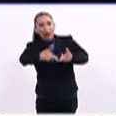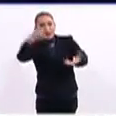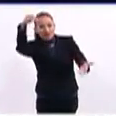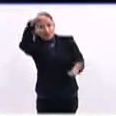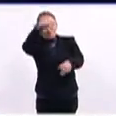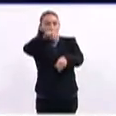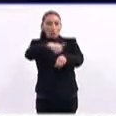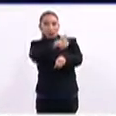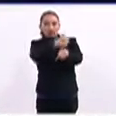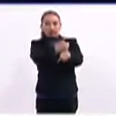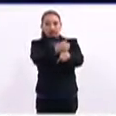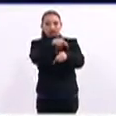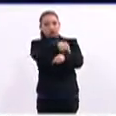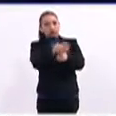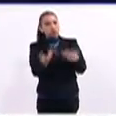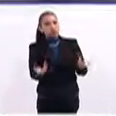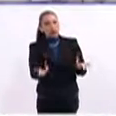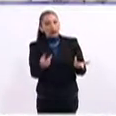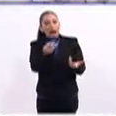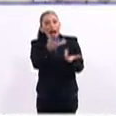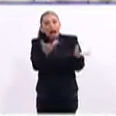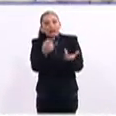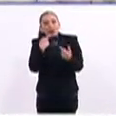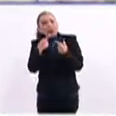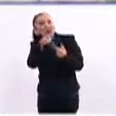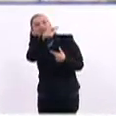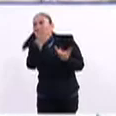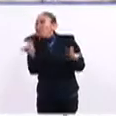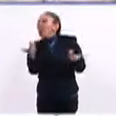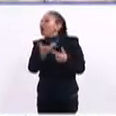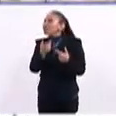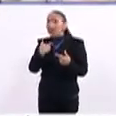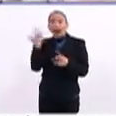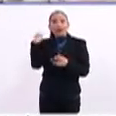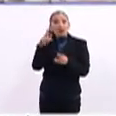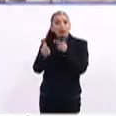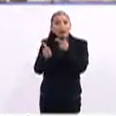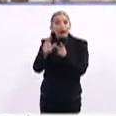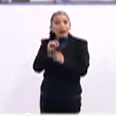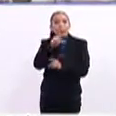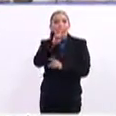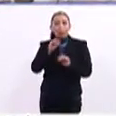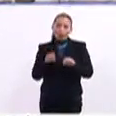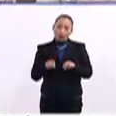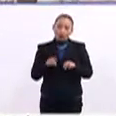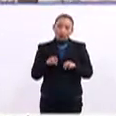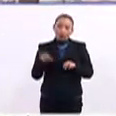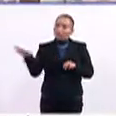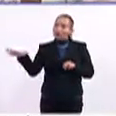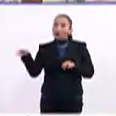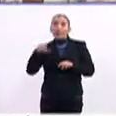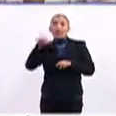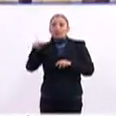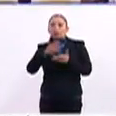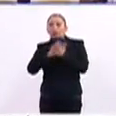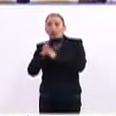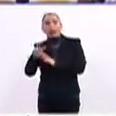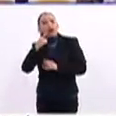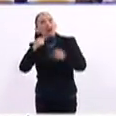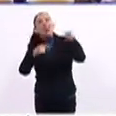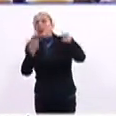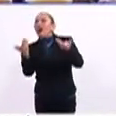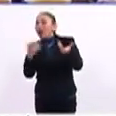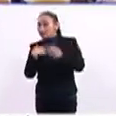pública que hace que genere diálogos que no tenía ese espacio público, que genere interpretaciones y dinámicas que